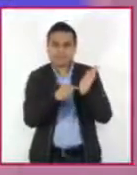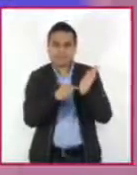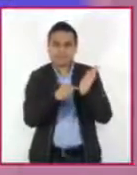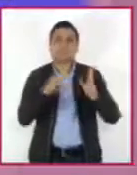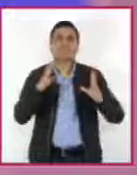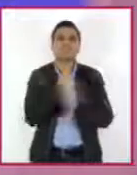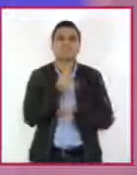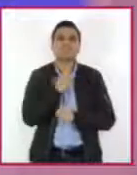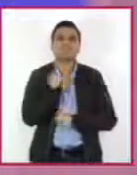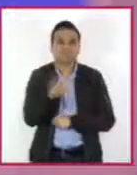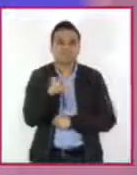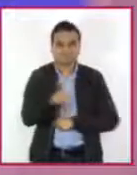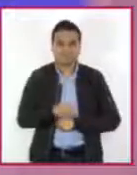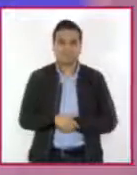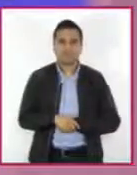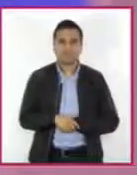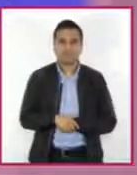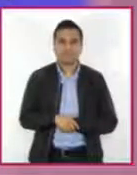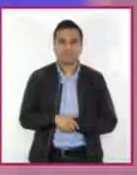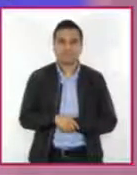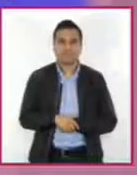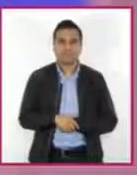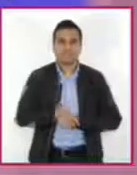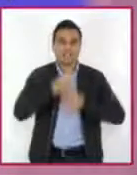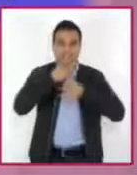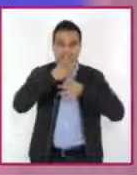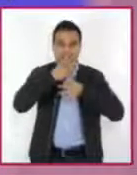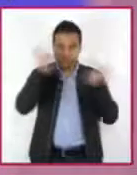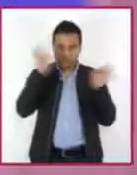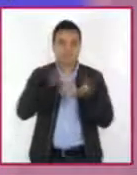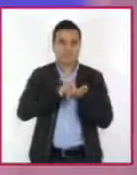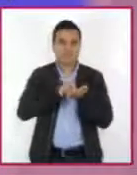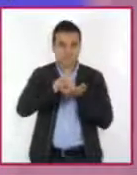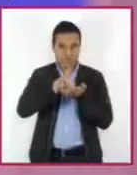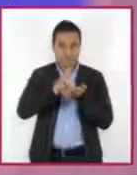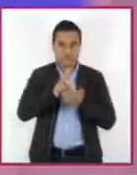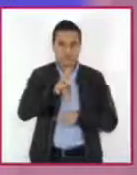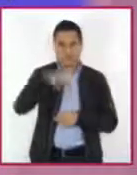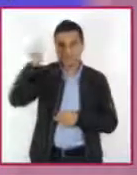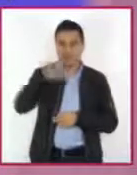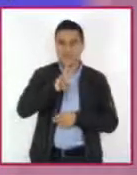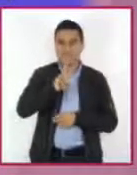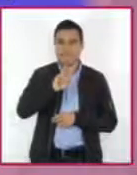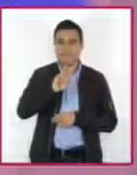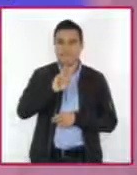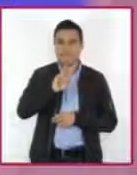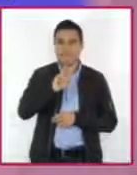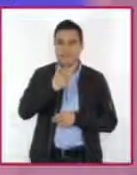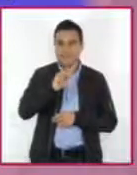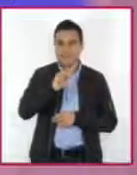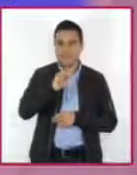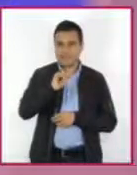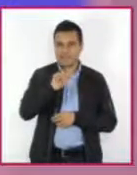La Declaración de Derechos de Virginia. ¡Perfecto! Está mi galla. Eso es todo, maestra.